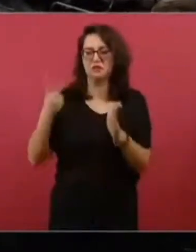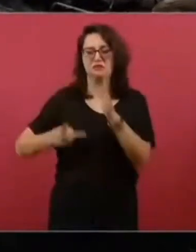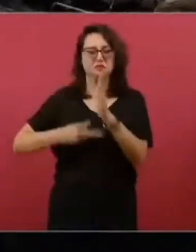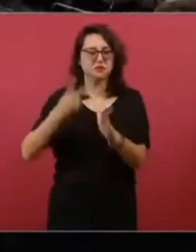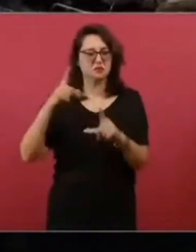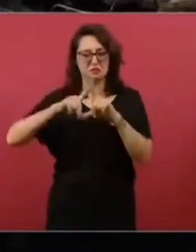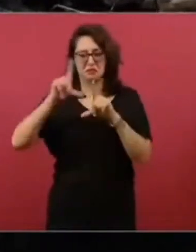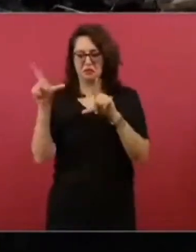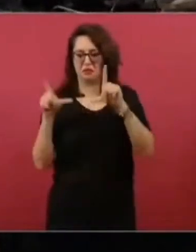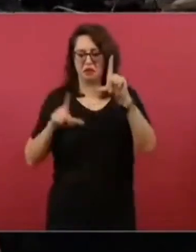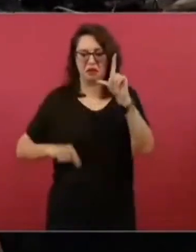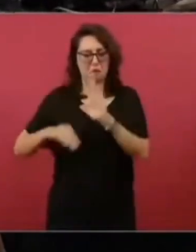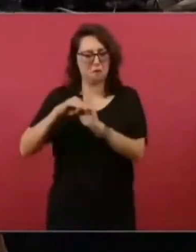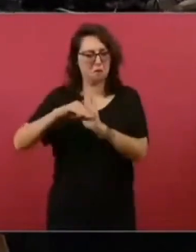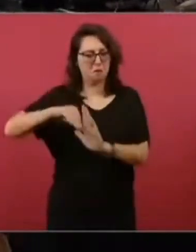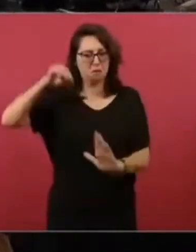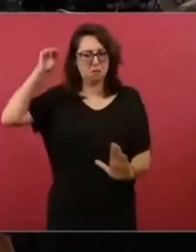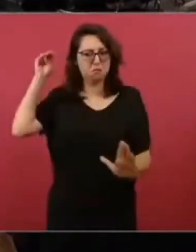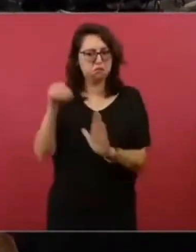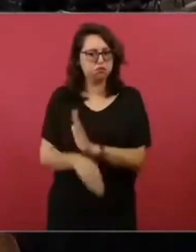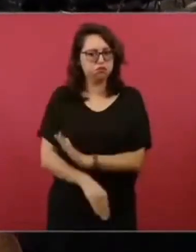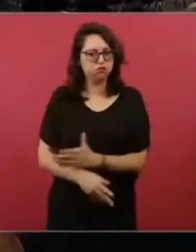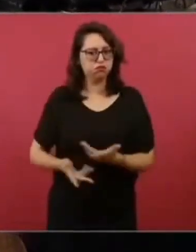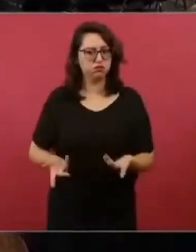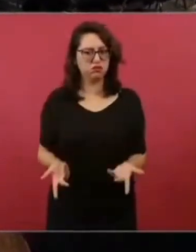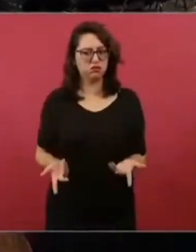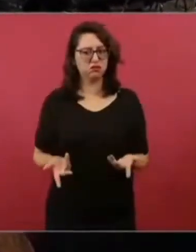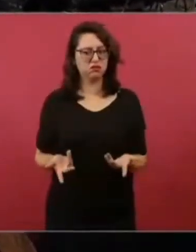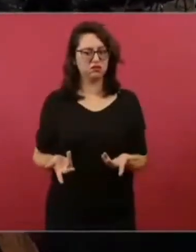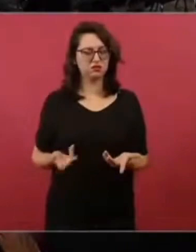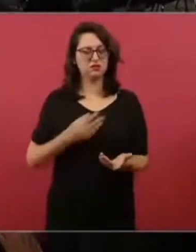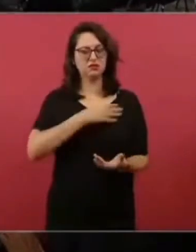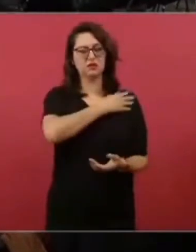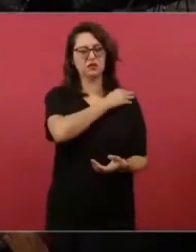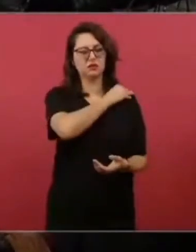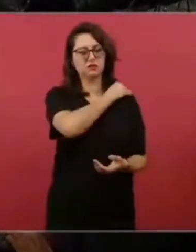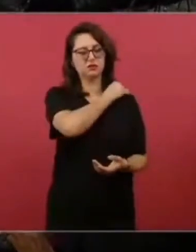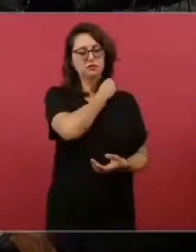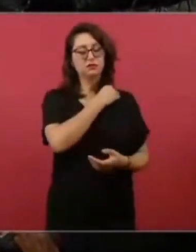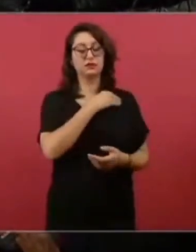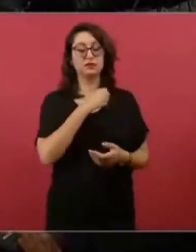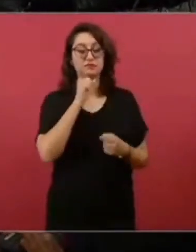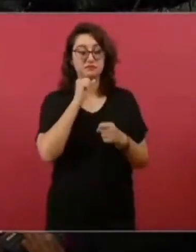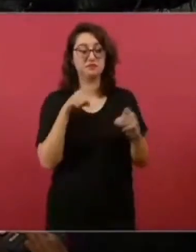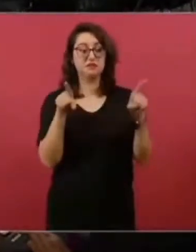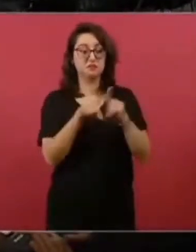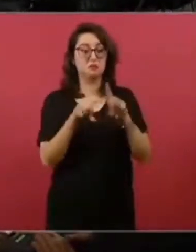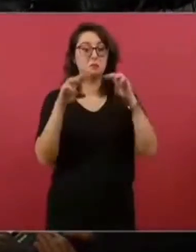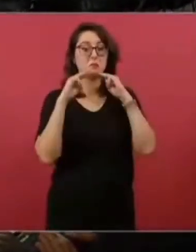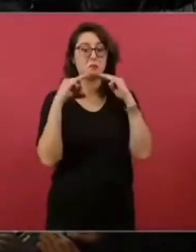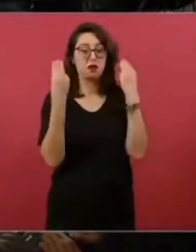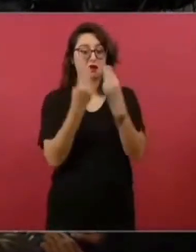y se asociaron con la delincuencia,